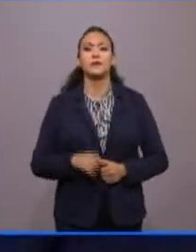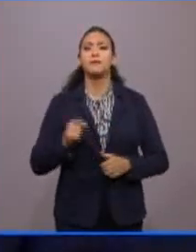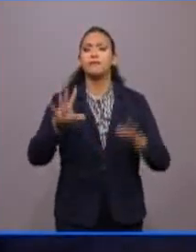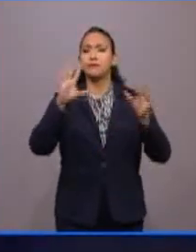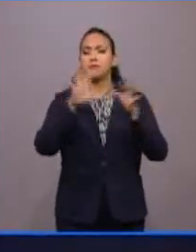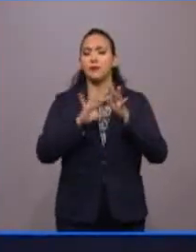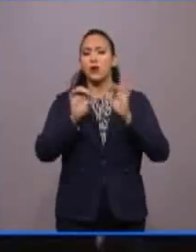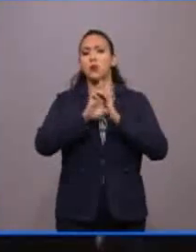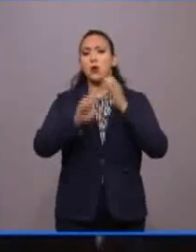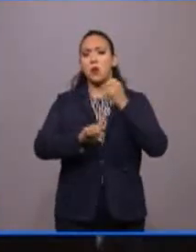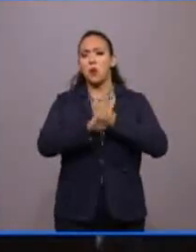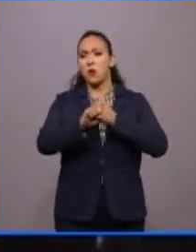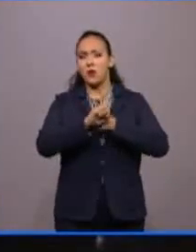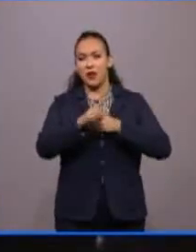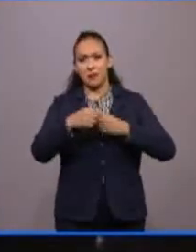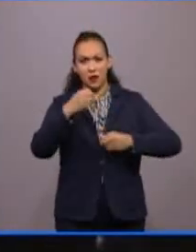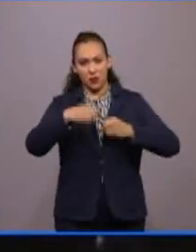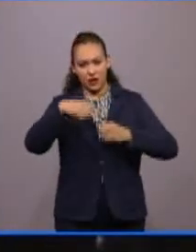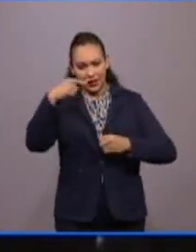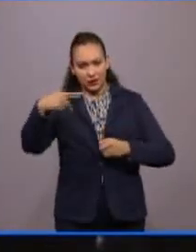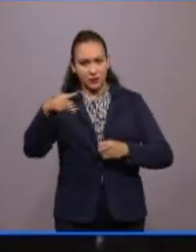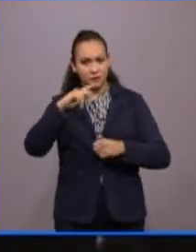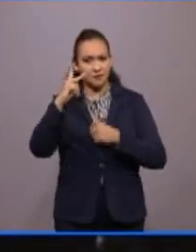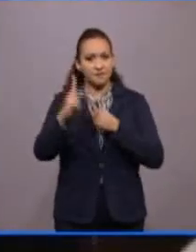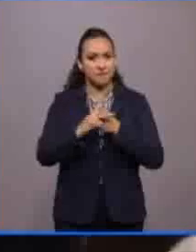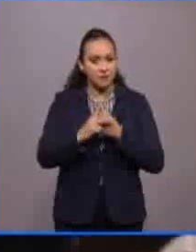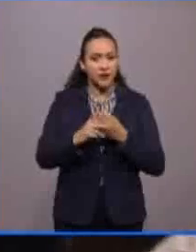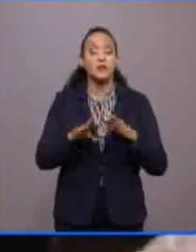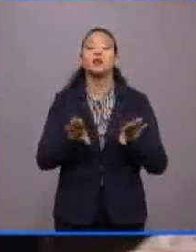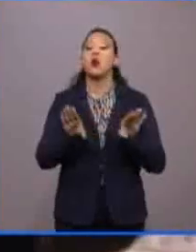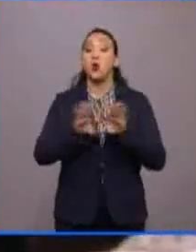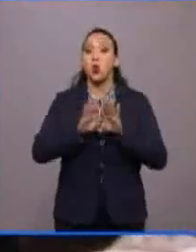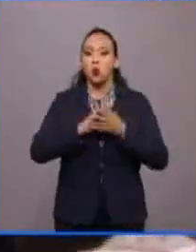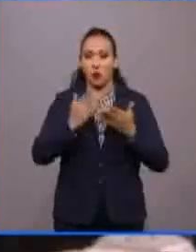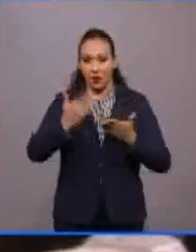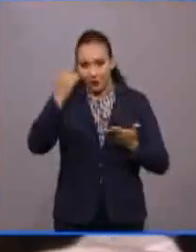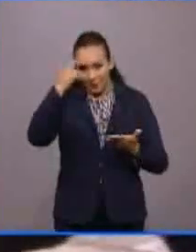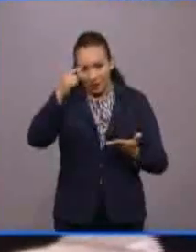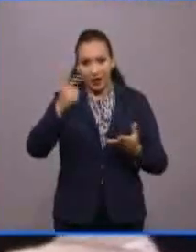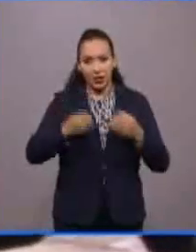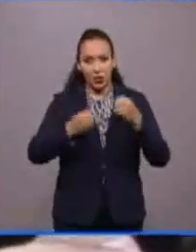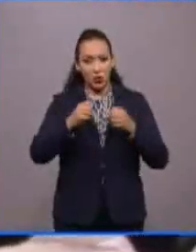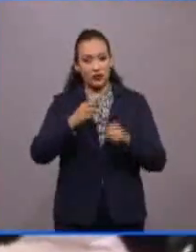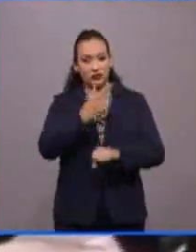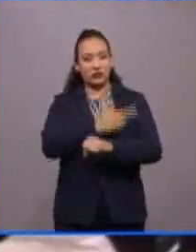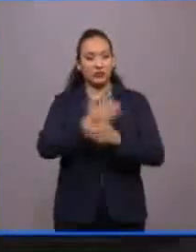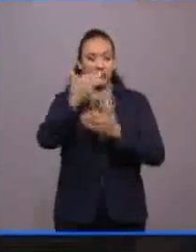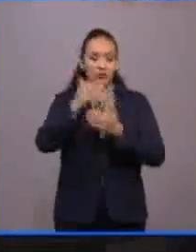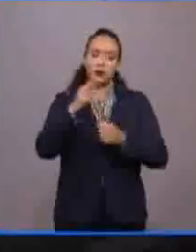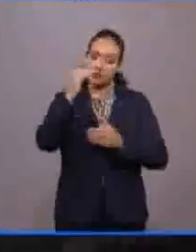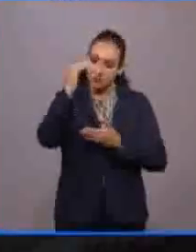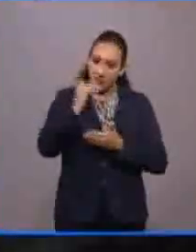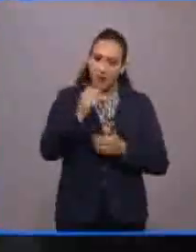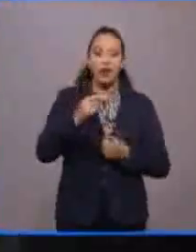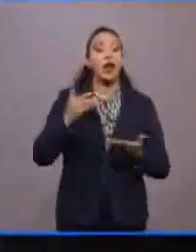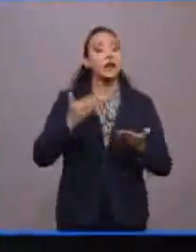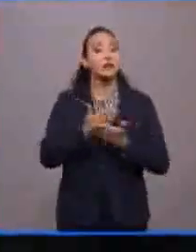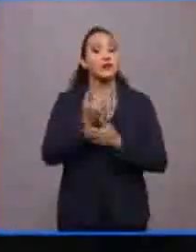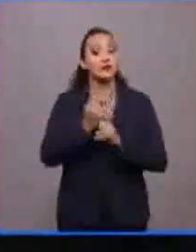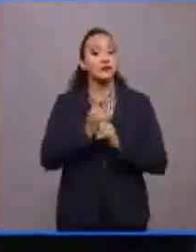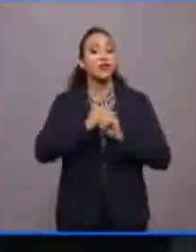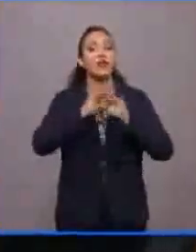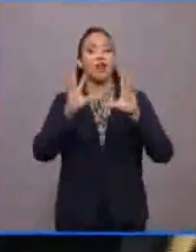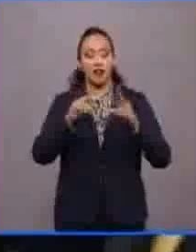abordarán los desafíos y logros de la justicia regional, iniciativas para enfrentar el rezago judicial, transparencia, acceso a la